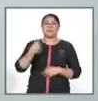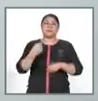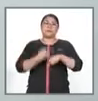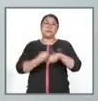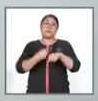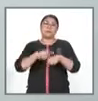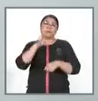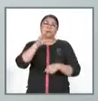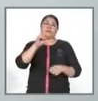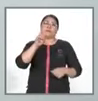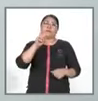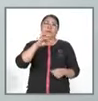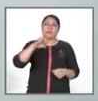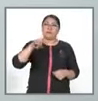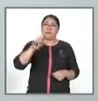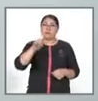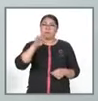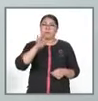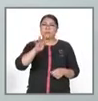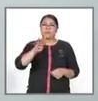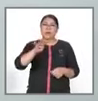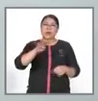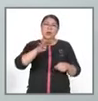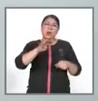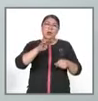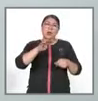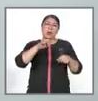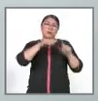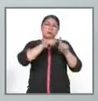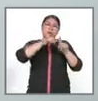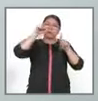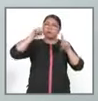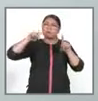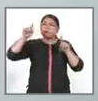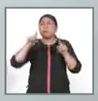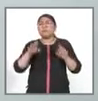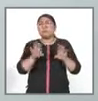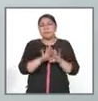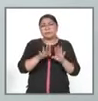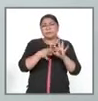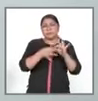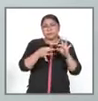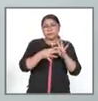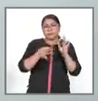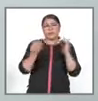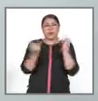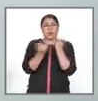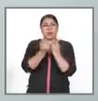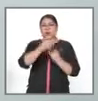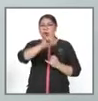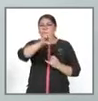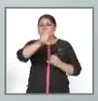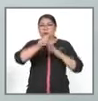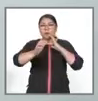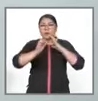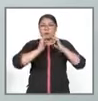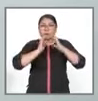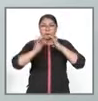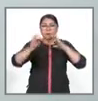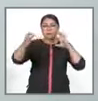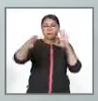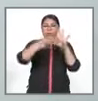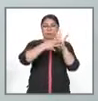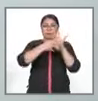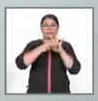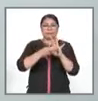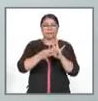covid-19 en territorio oaxaqueño aprovechamos para saludar a los medios de comunicación que ya se mantienen en contacto con nosotros en esta transmisión